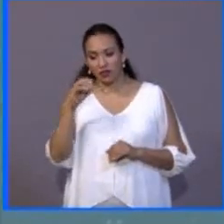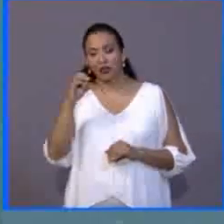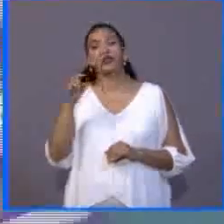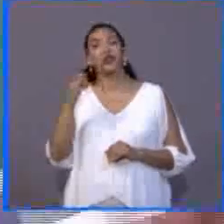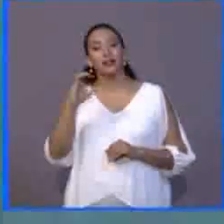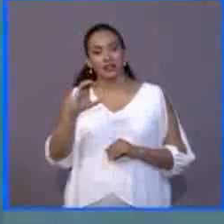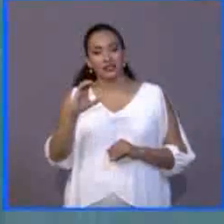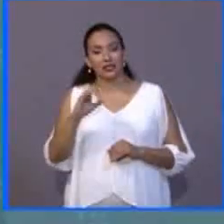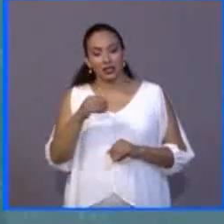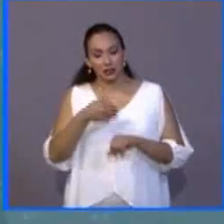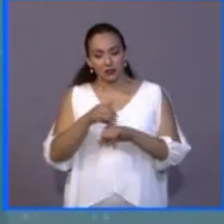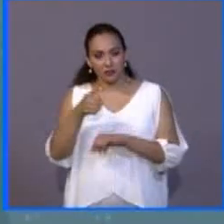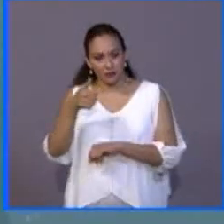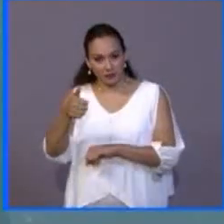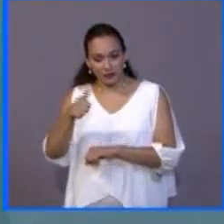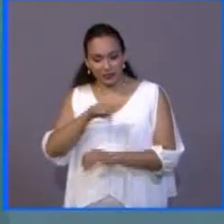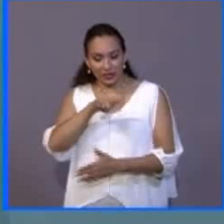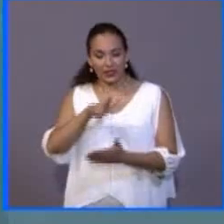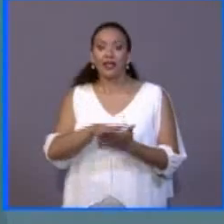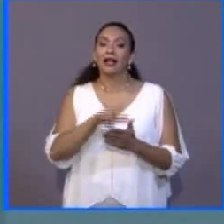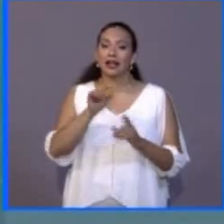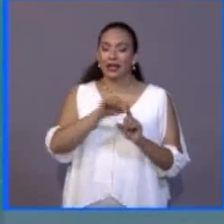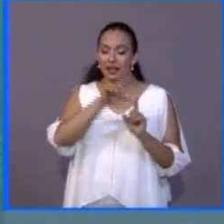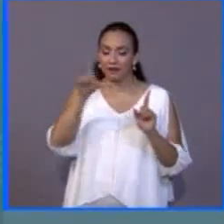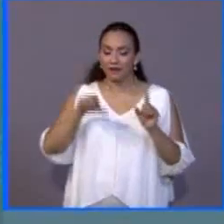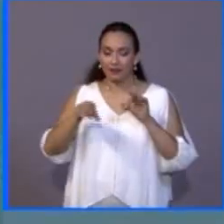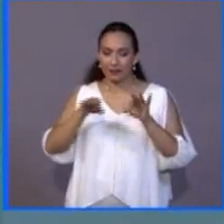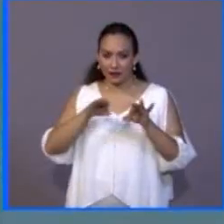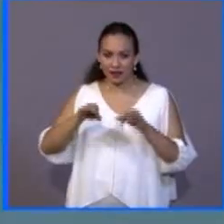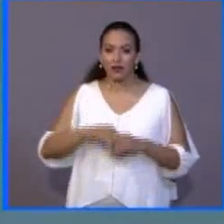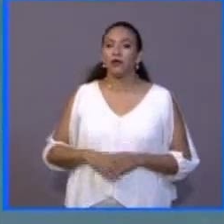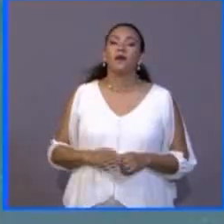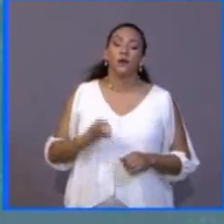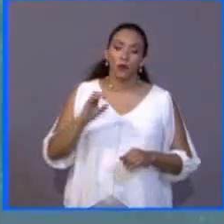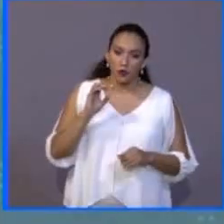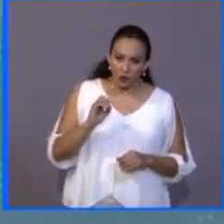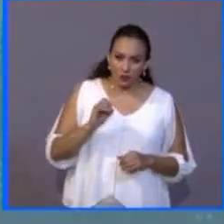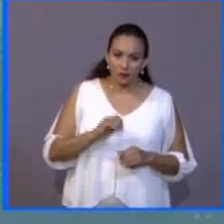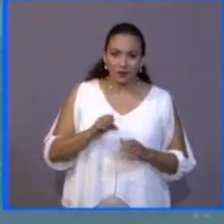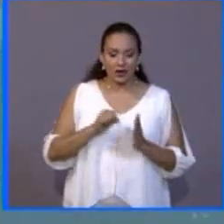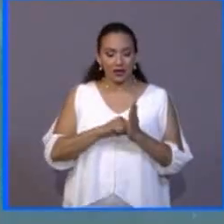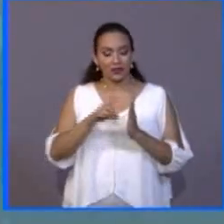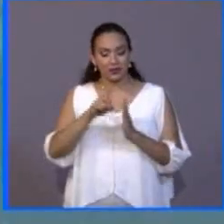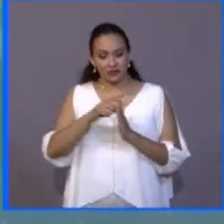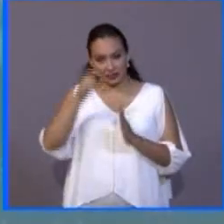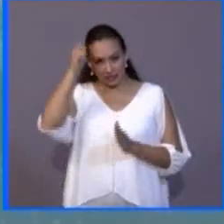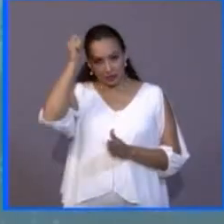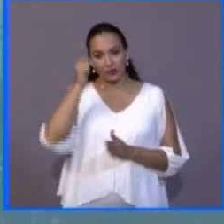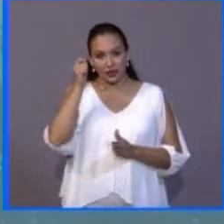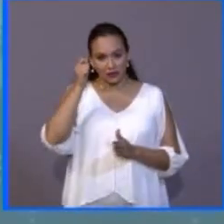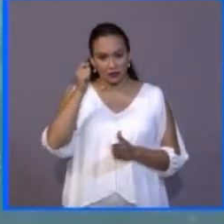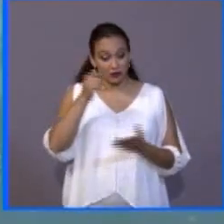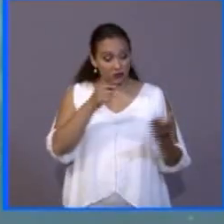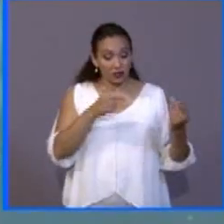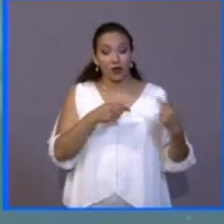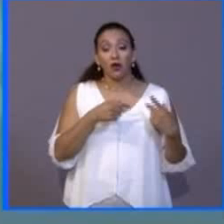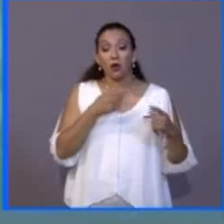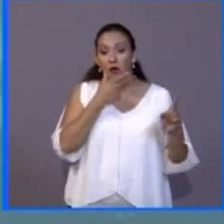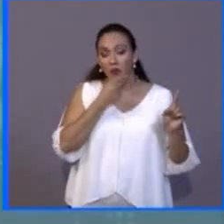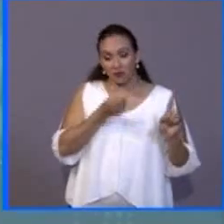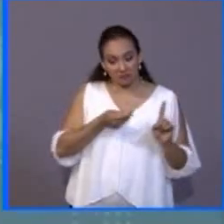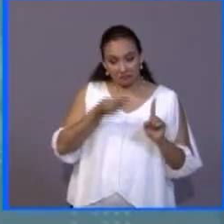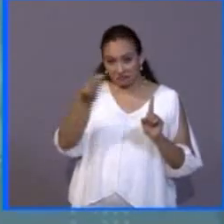899-C, fracción sexta de la Ley Federal del Trabajo, o en su defecto, la solicitud de pensión respectiva, ello tiene